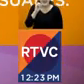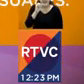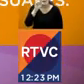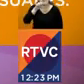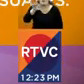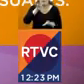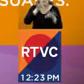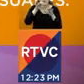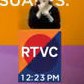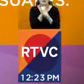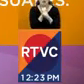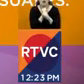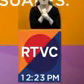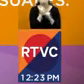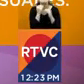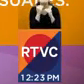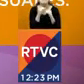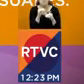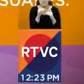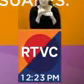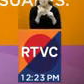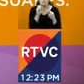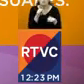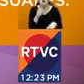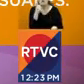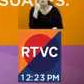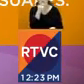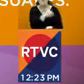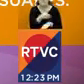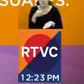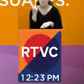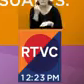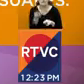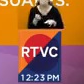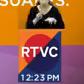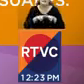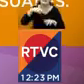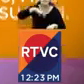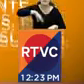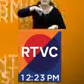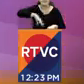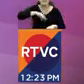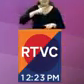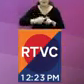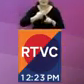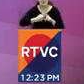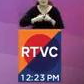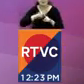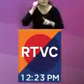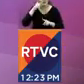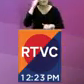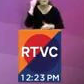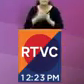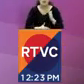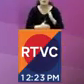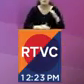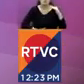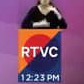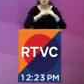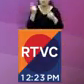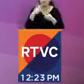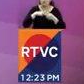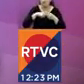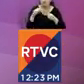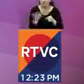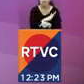a término fijo, con un salario de aproximadamente 1 millón de pesos más comisiones mensuales. Recuerde que la convocatoria va hasta que se agoten los cupos.